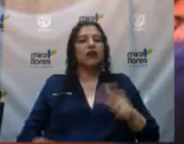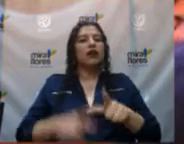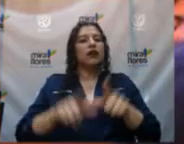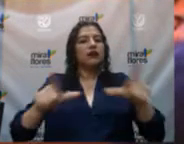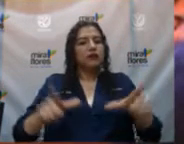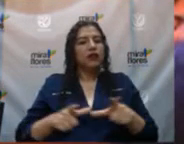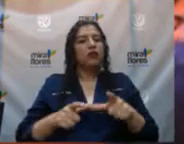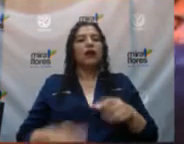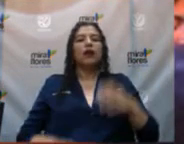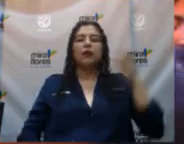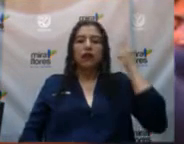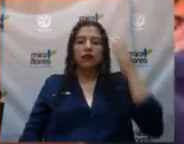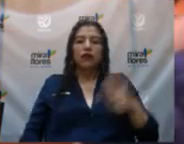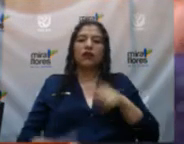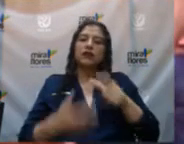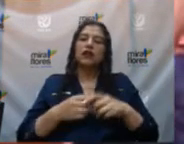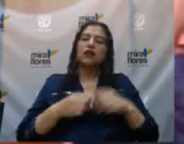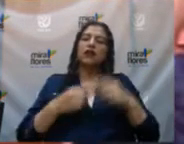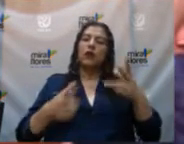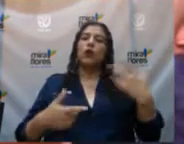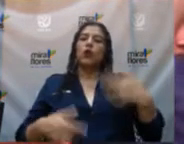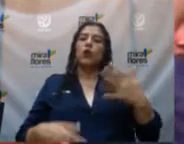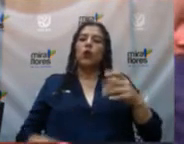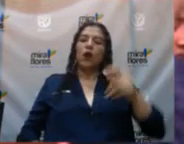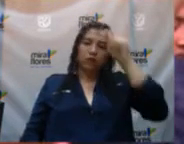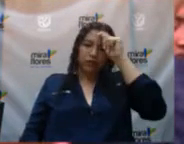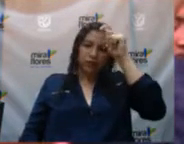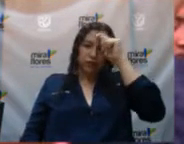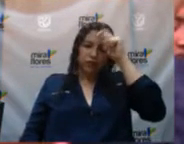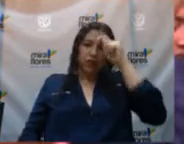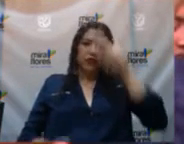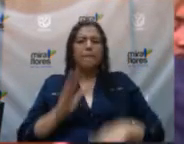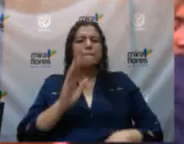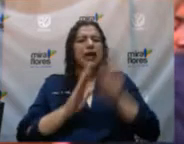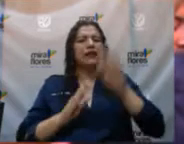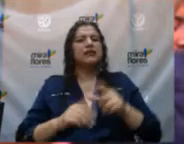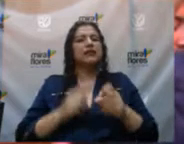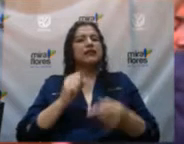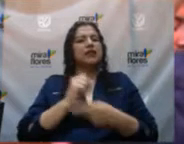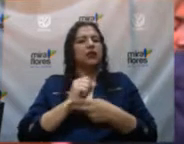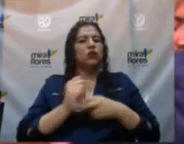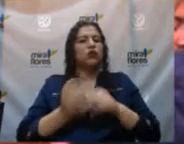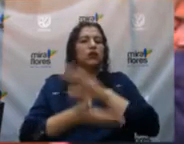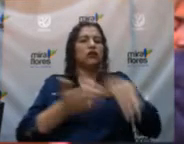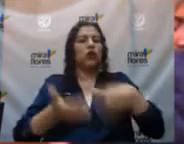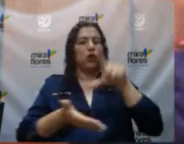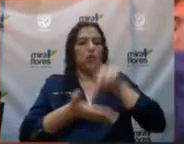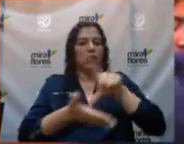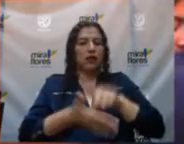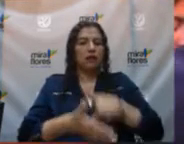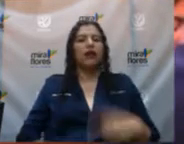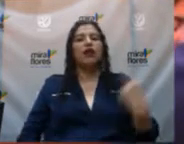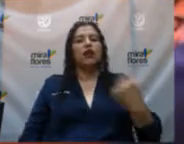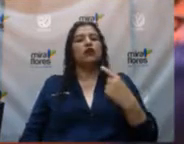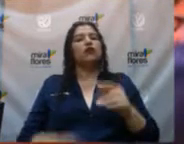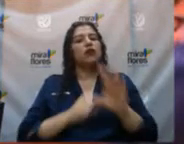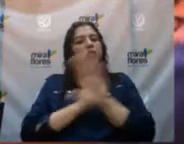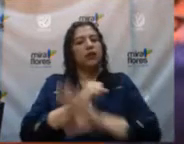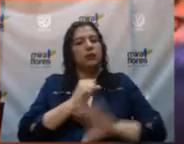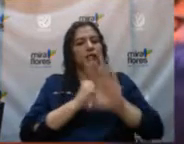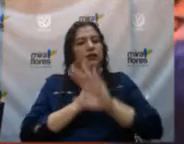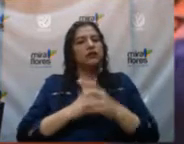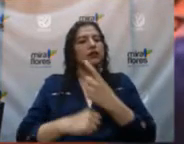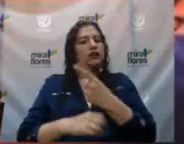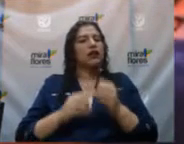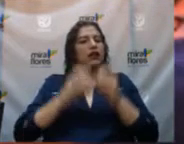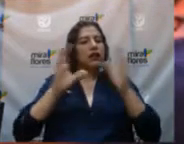distrito sea nominado el lugar más seguro de nuestra Gran Lima. no solo por la protección del día a